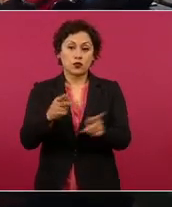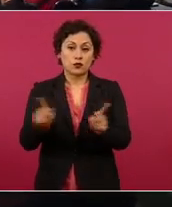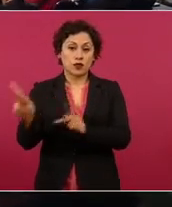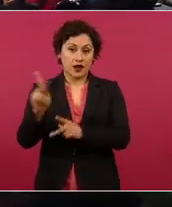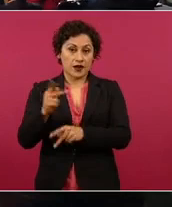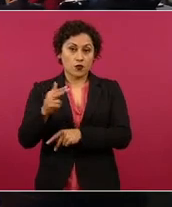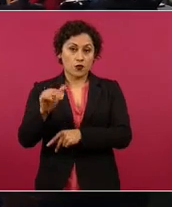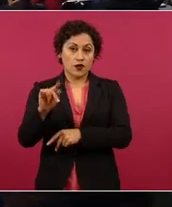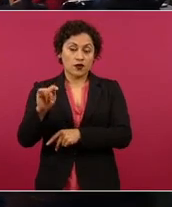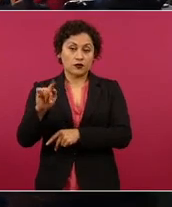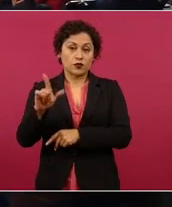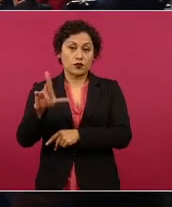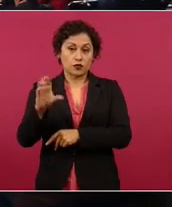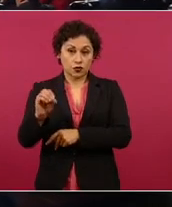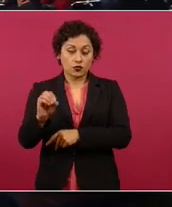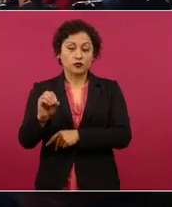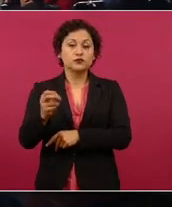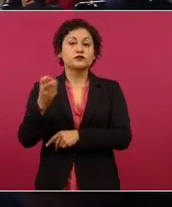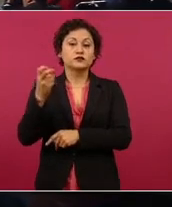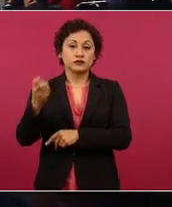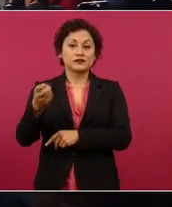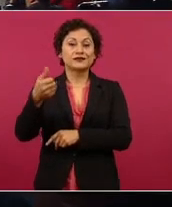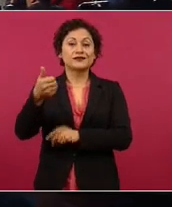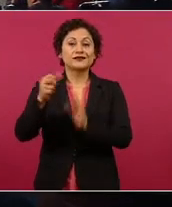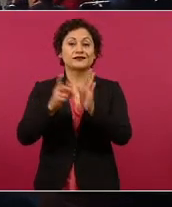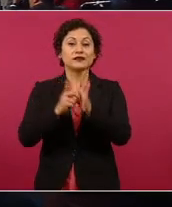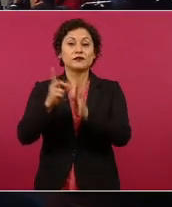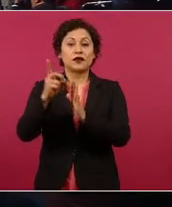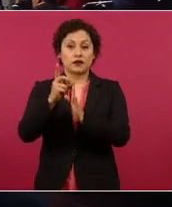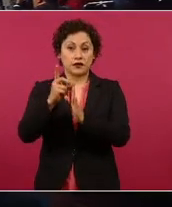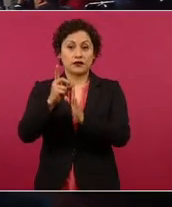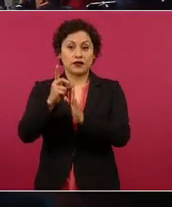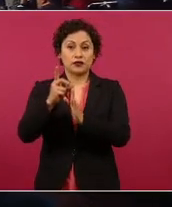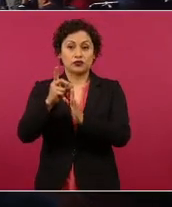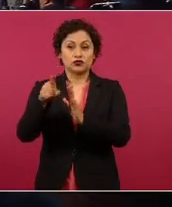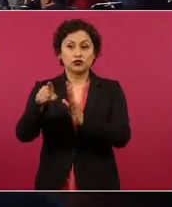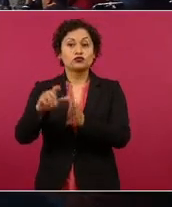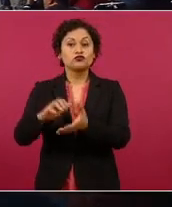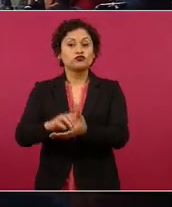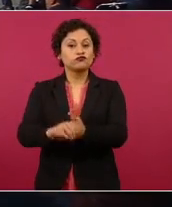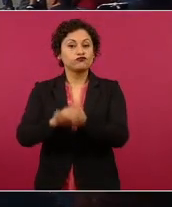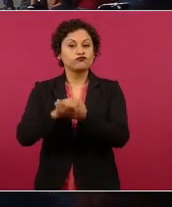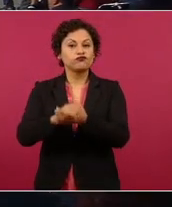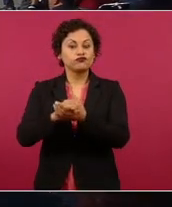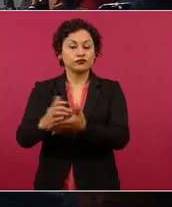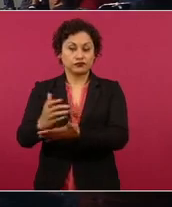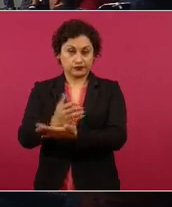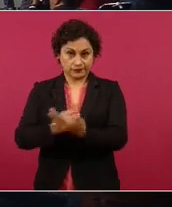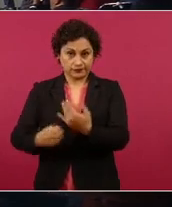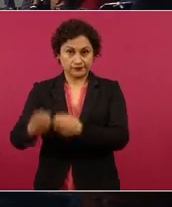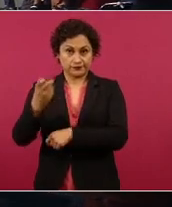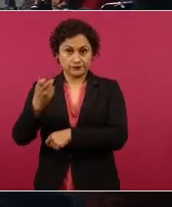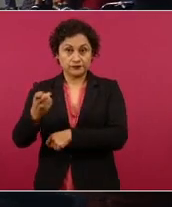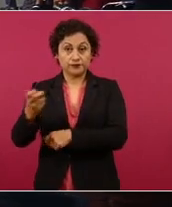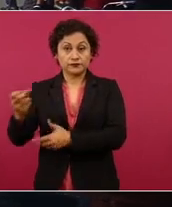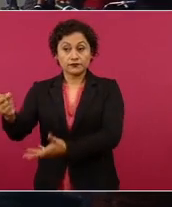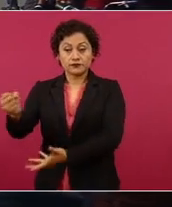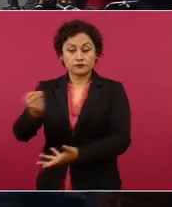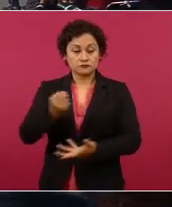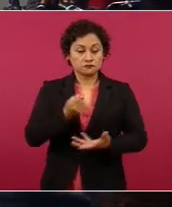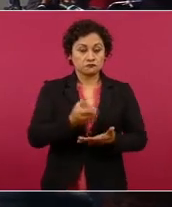Y todo esto pues es para la presa de Santa María y para